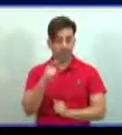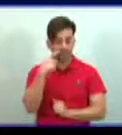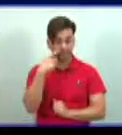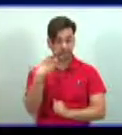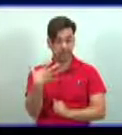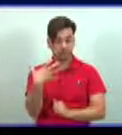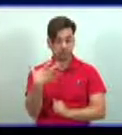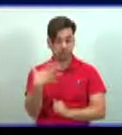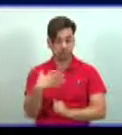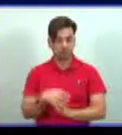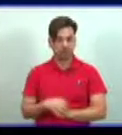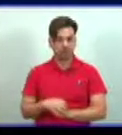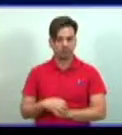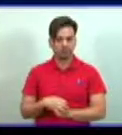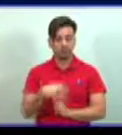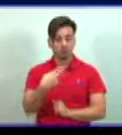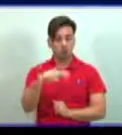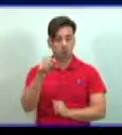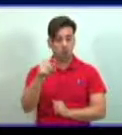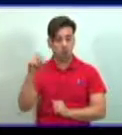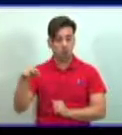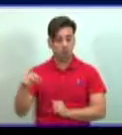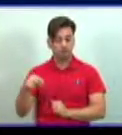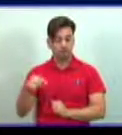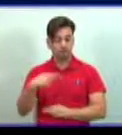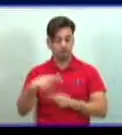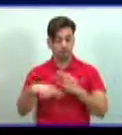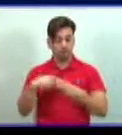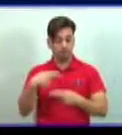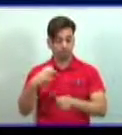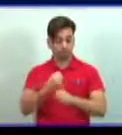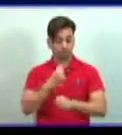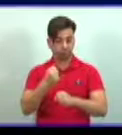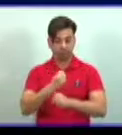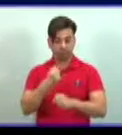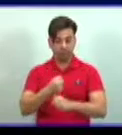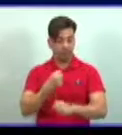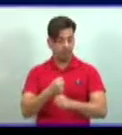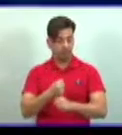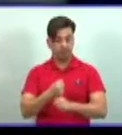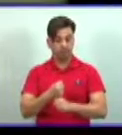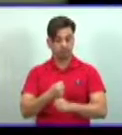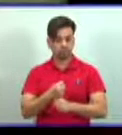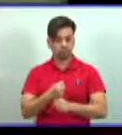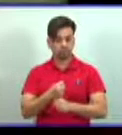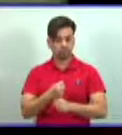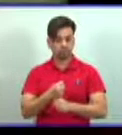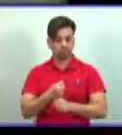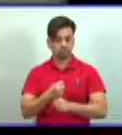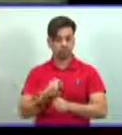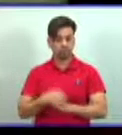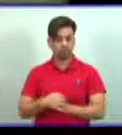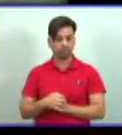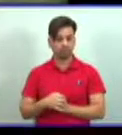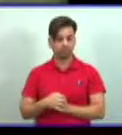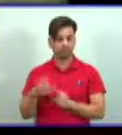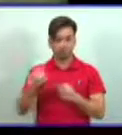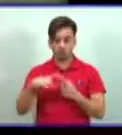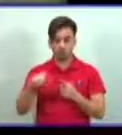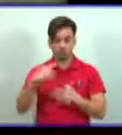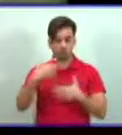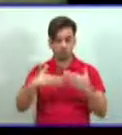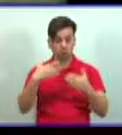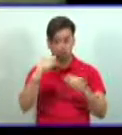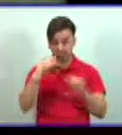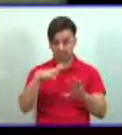cuando los seres humanos, con nuestra actividad antrópica, incluso hay algunos fenómenos naturales que suceden en la naturaleza y que